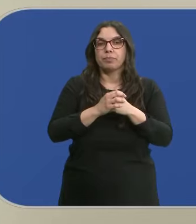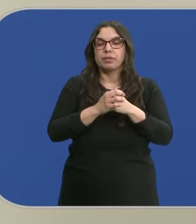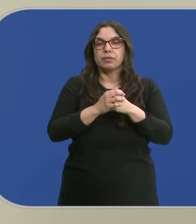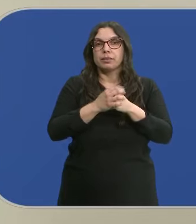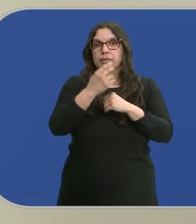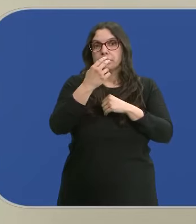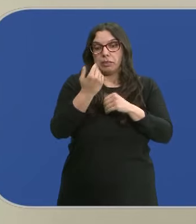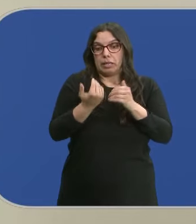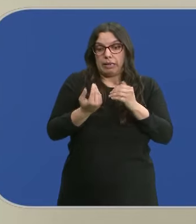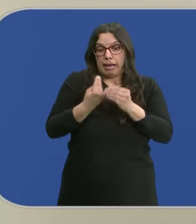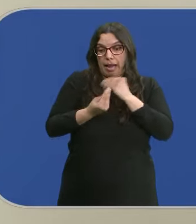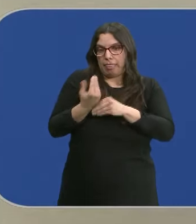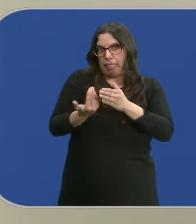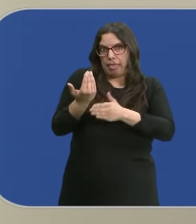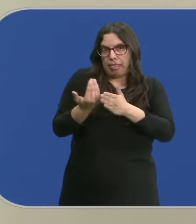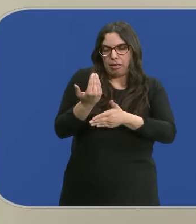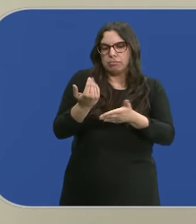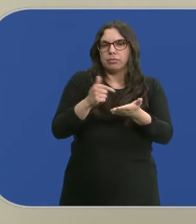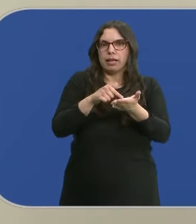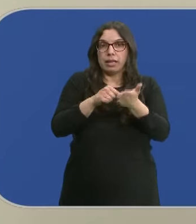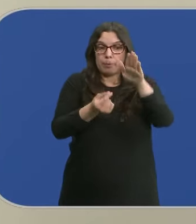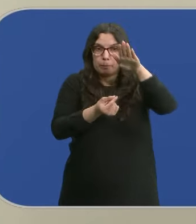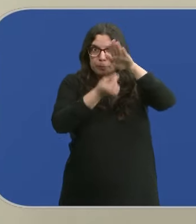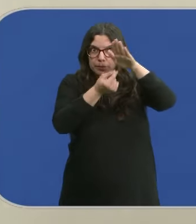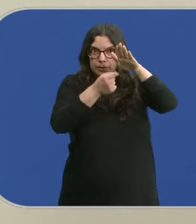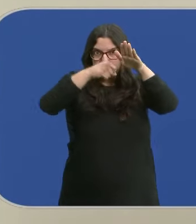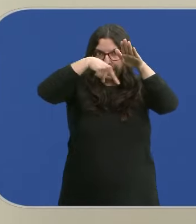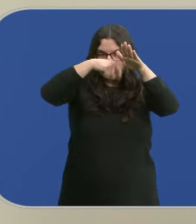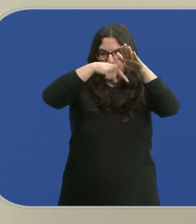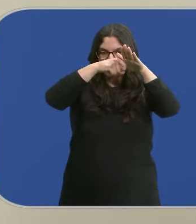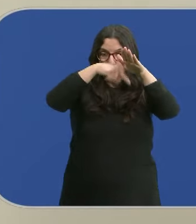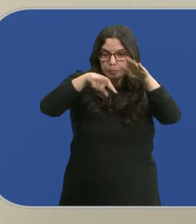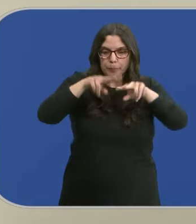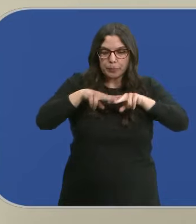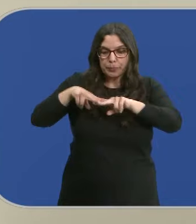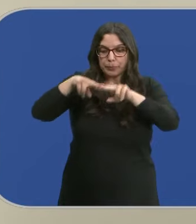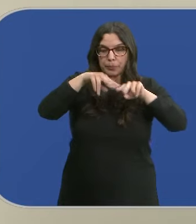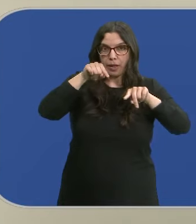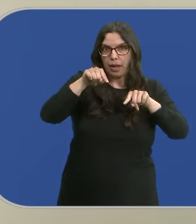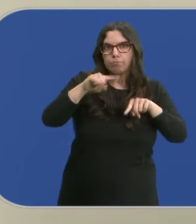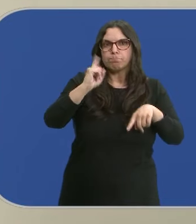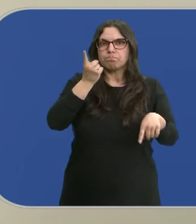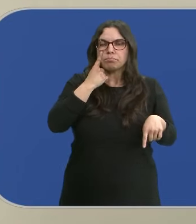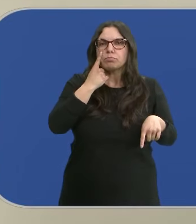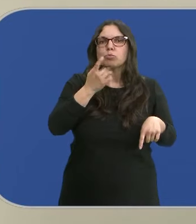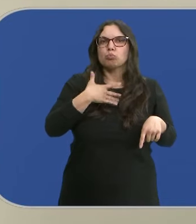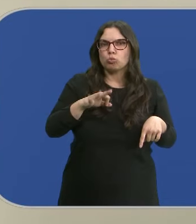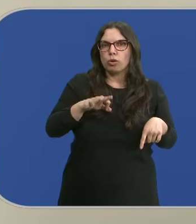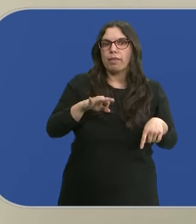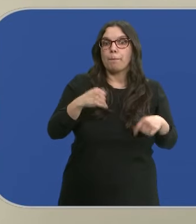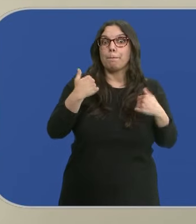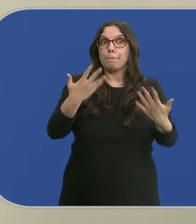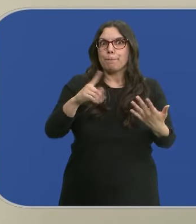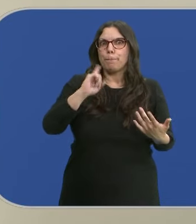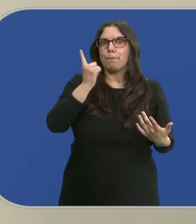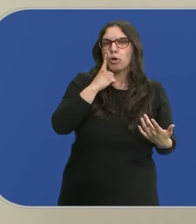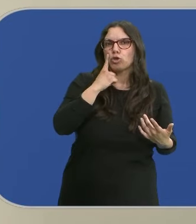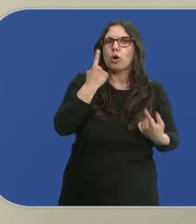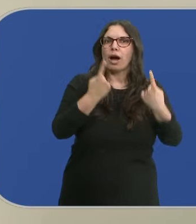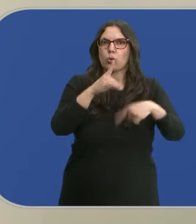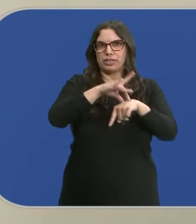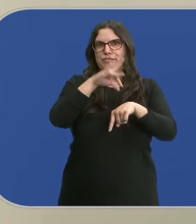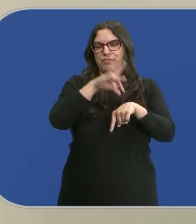en los primeros días de vida y analizando estas gotitas de sangre se puede hacer un diagnóstico precoz de